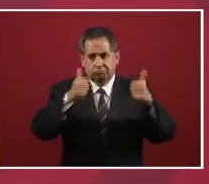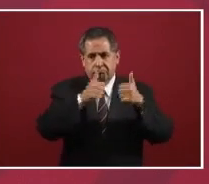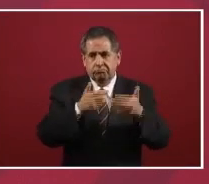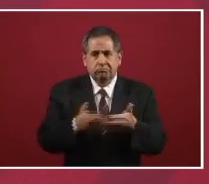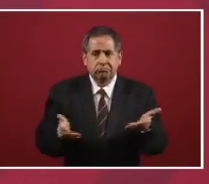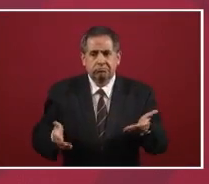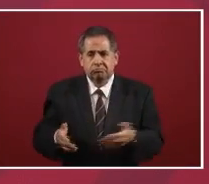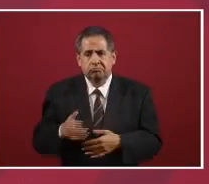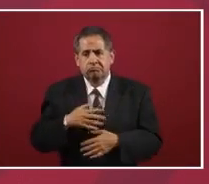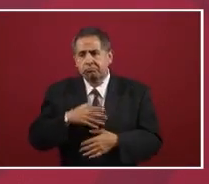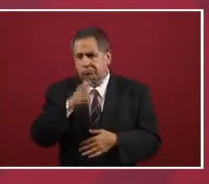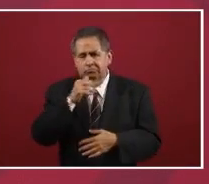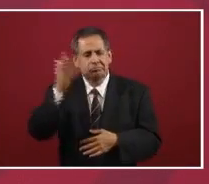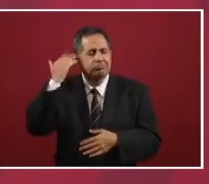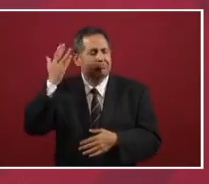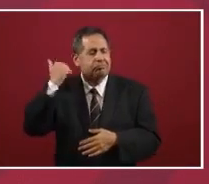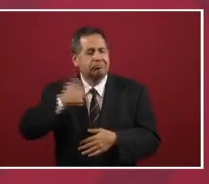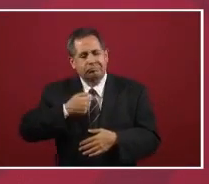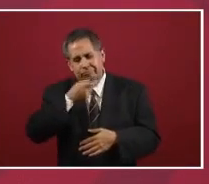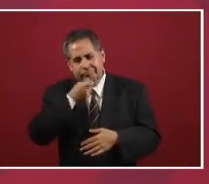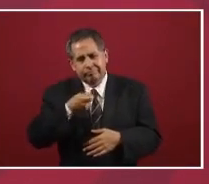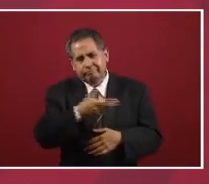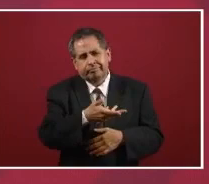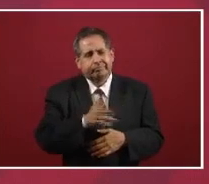ya no puedo llamarles como les decía antes.